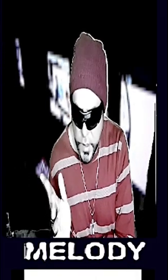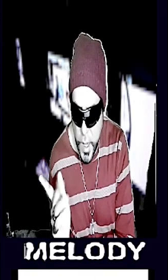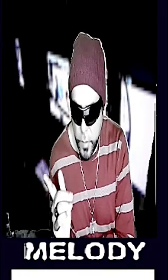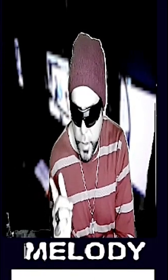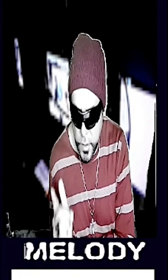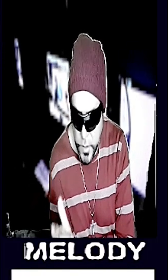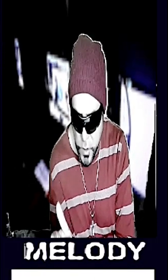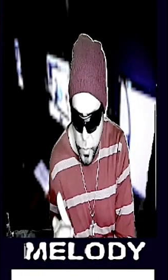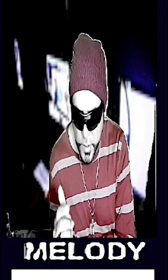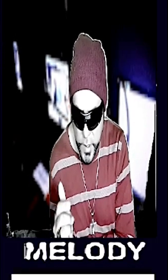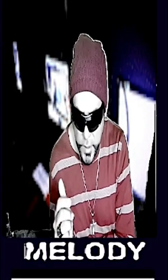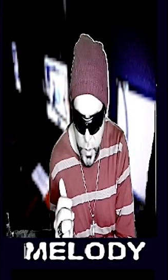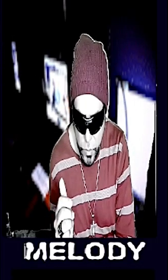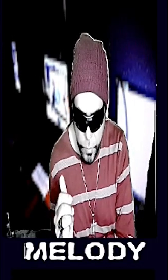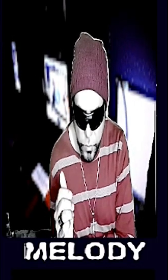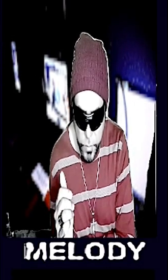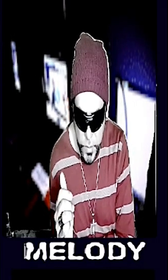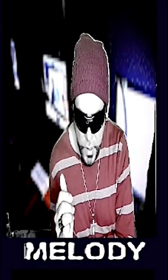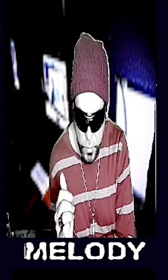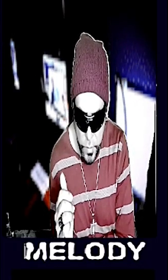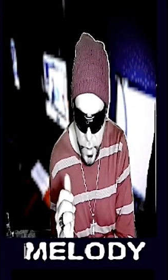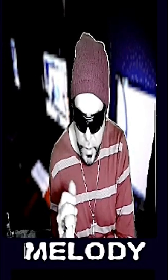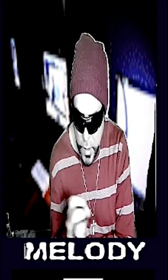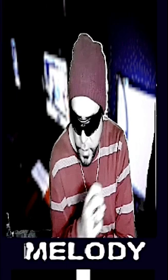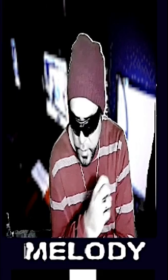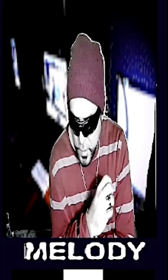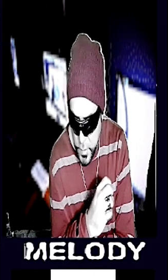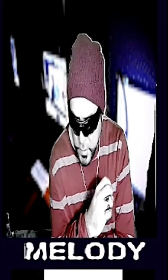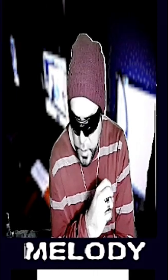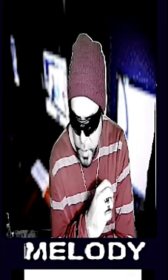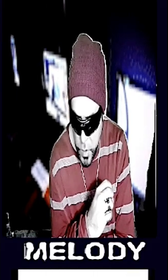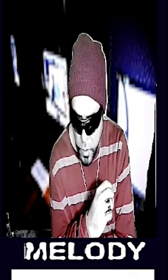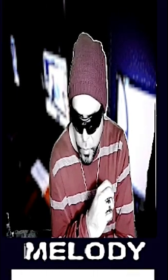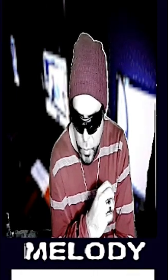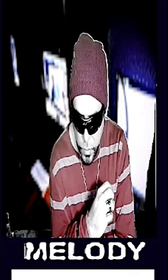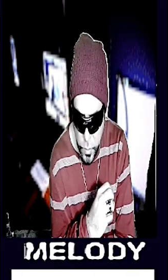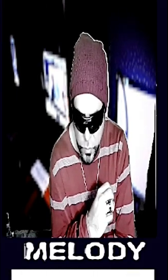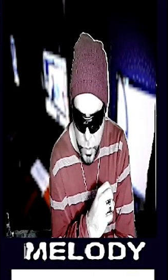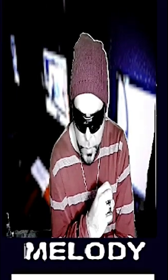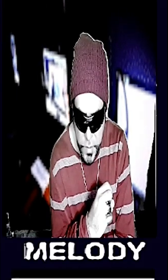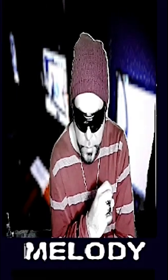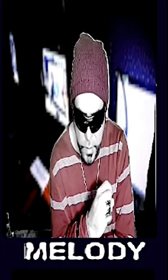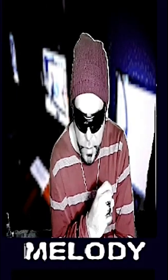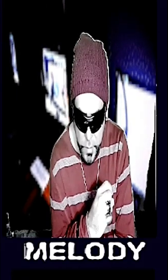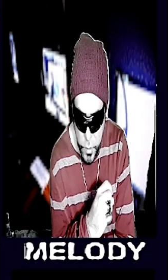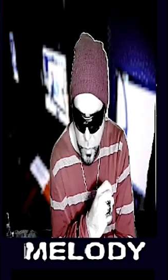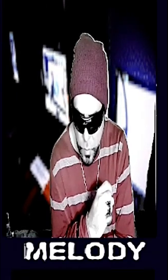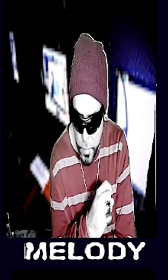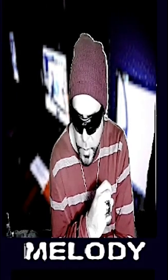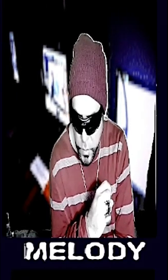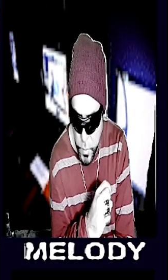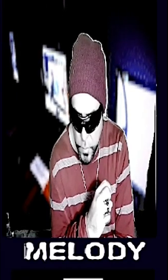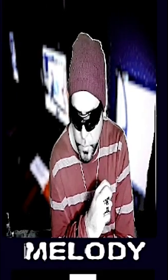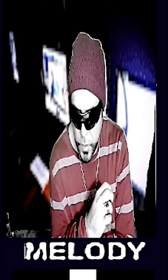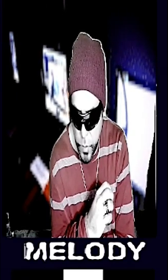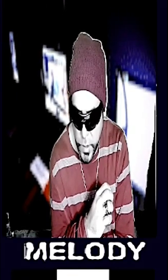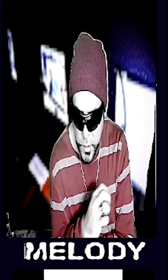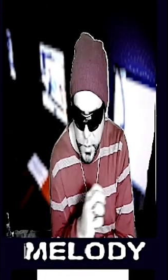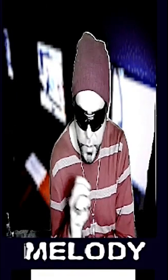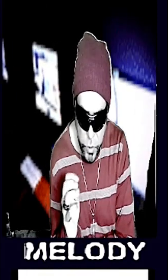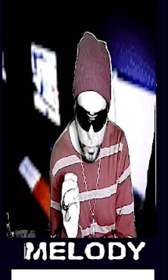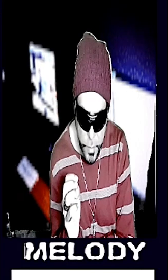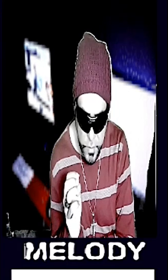pesar de que García había rechazado cualquier intento por subirse a la contienda sin embargo como todo en las últimas semanas de último momento